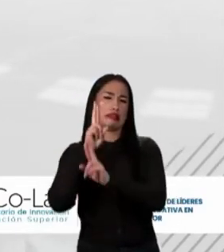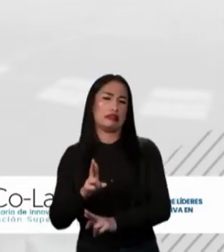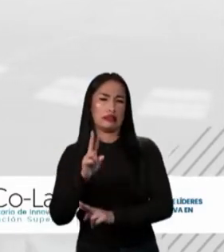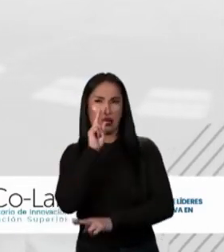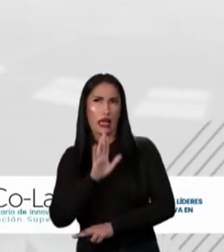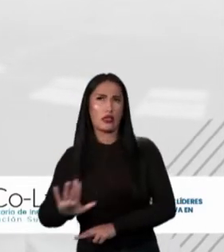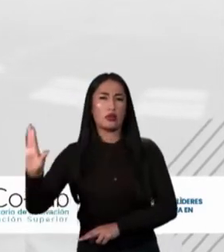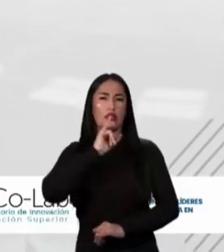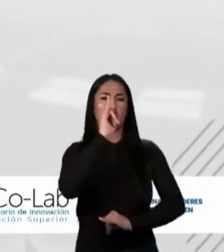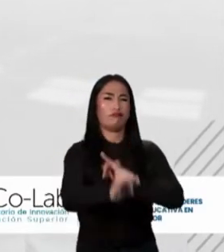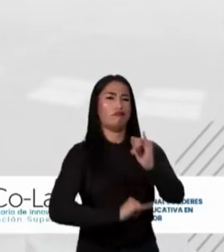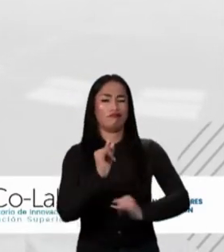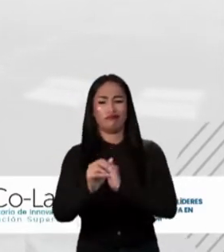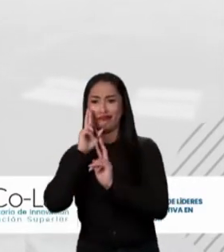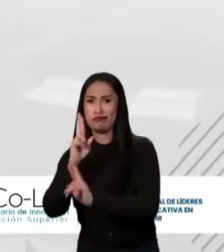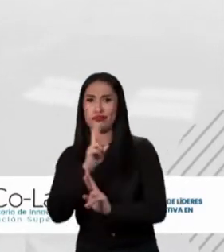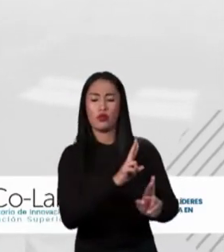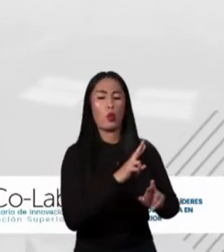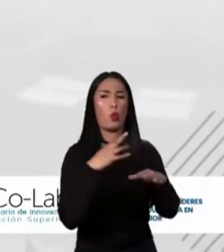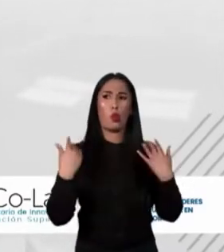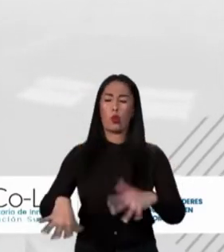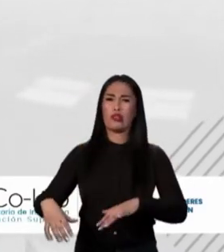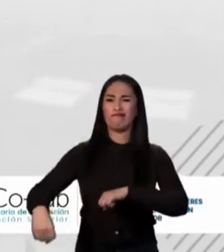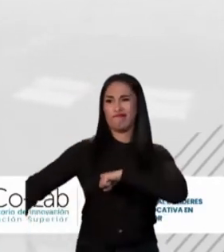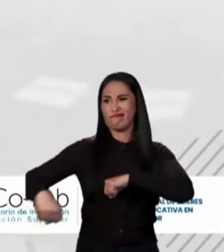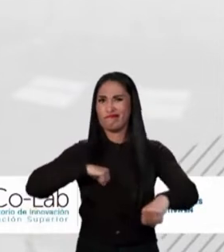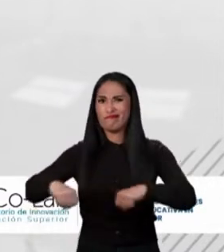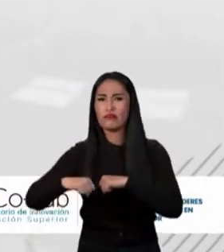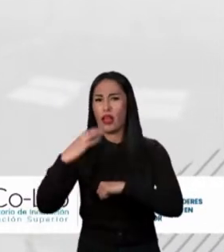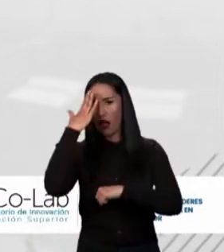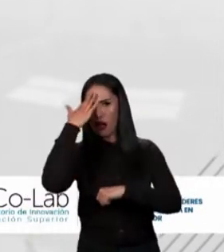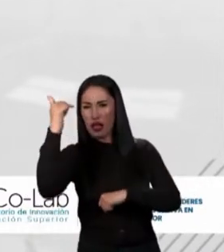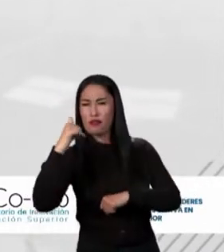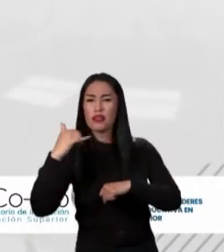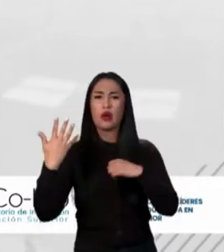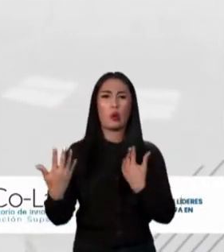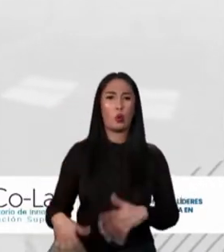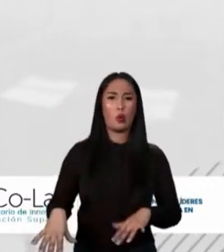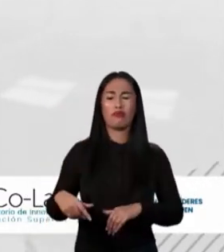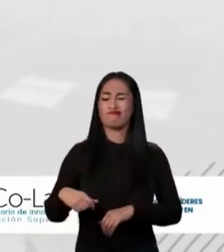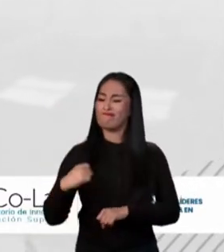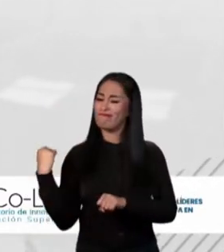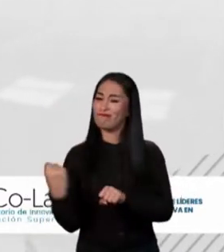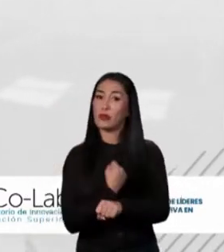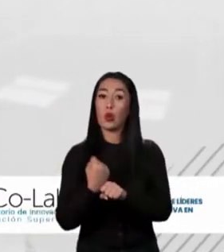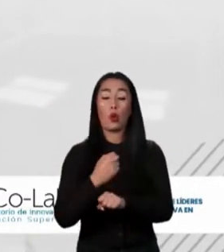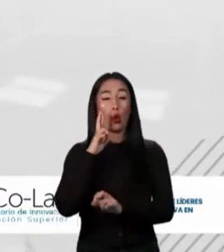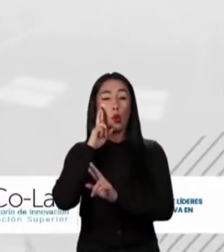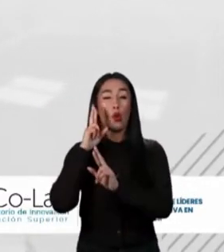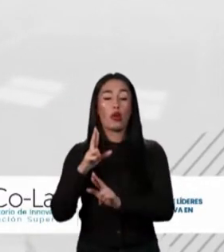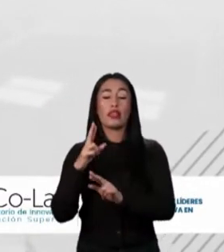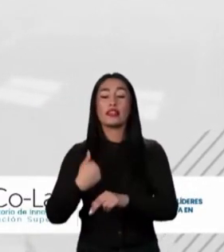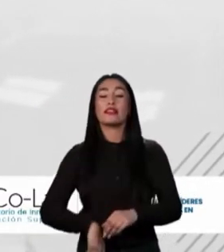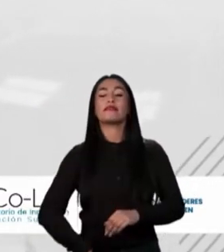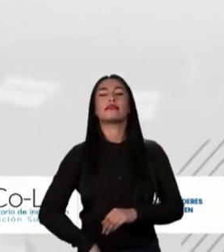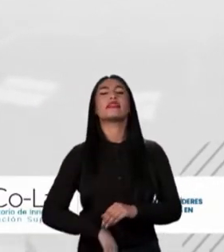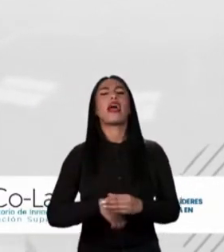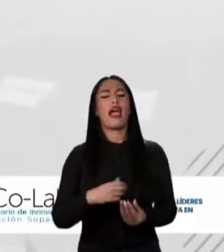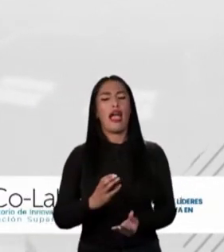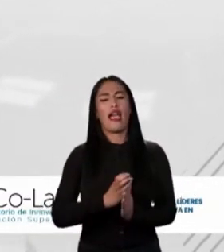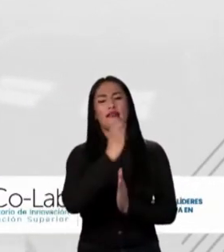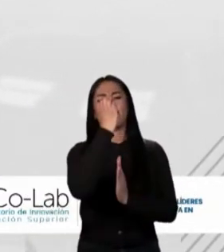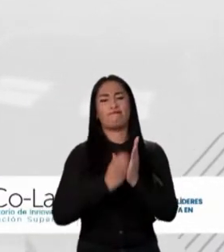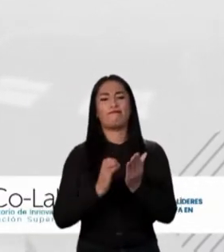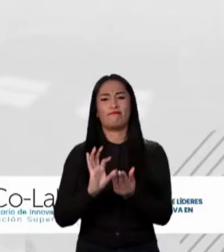internacional gracias a su gestión académica y de investigación esta universidad ha recibido acreditaciones internacionales como